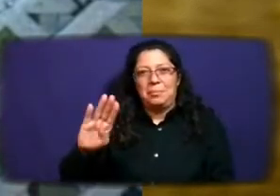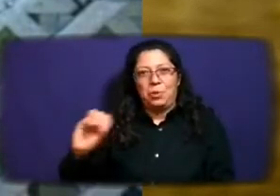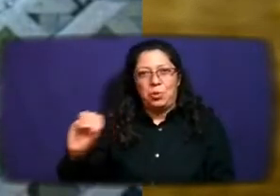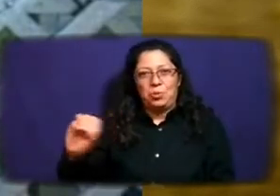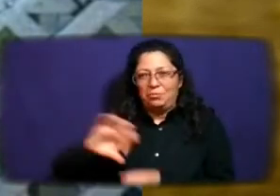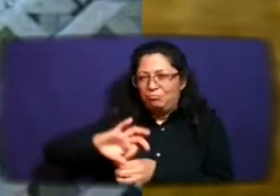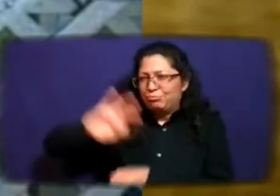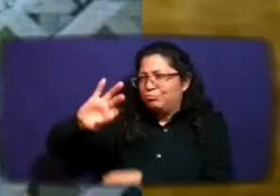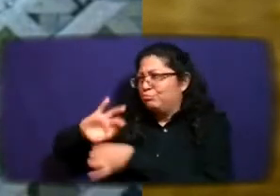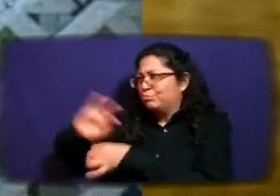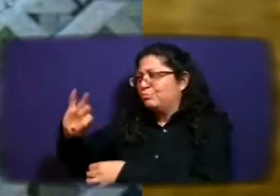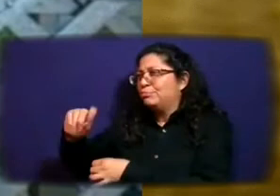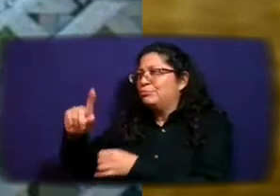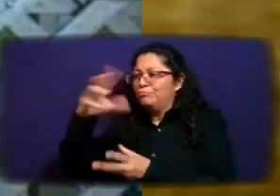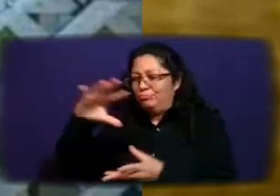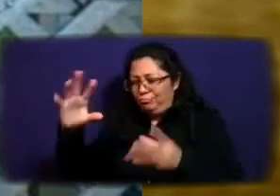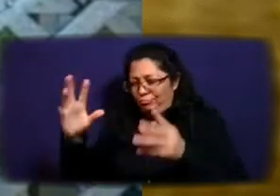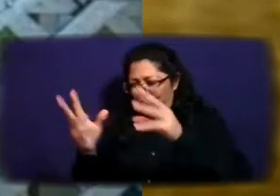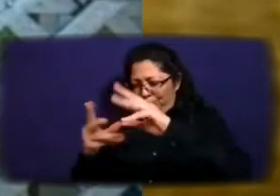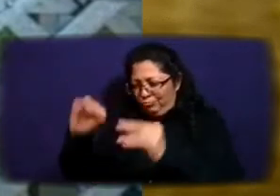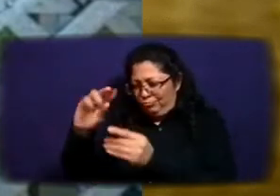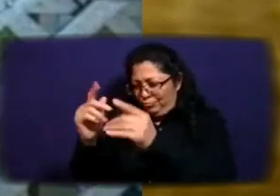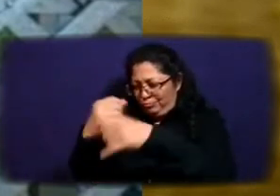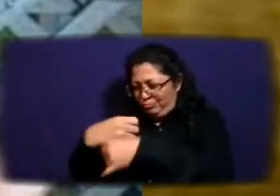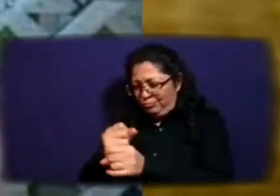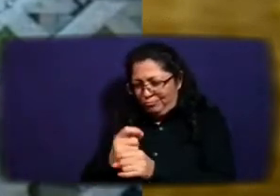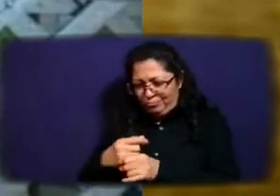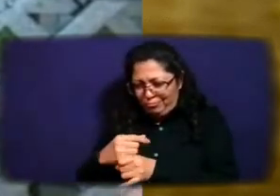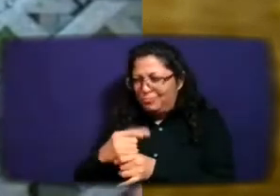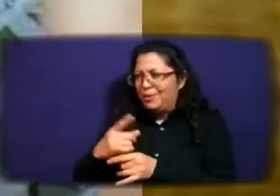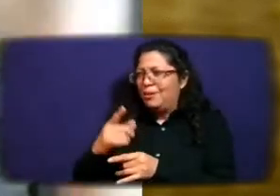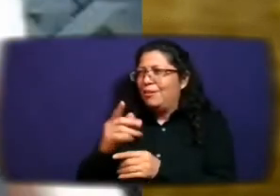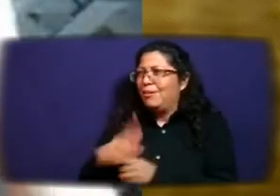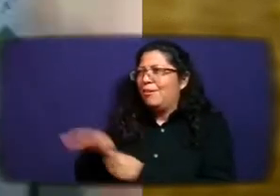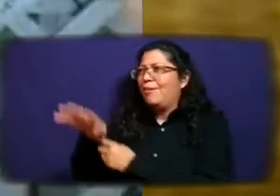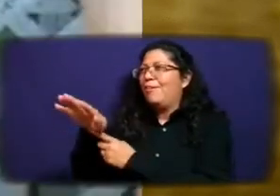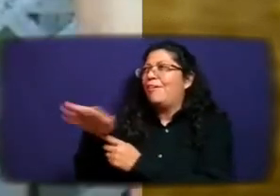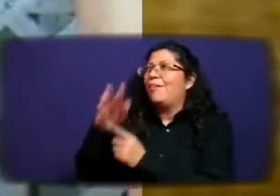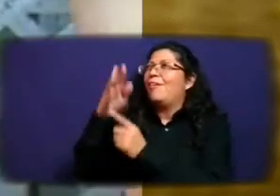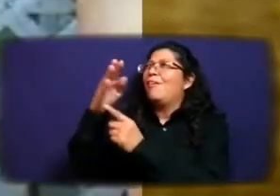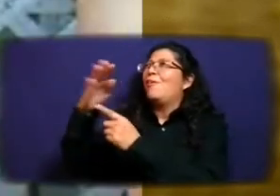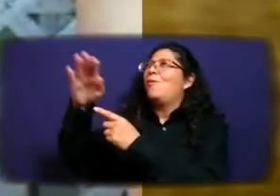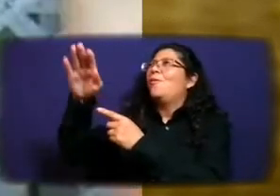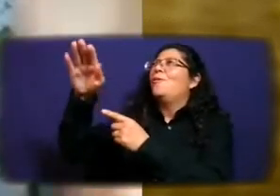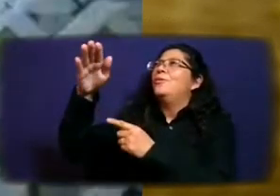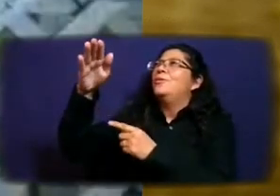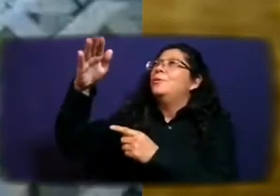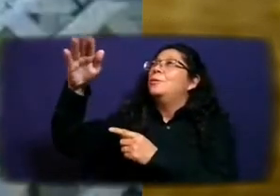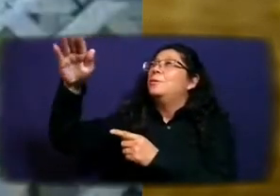Meme sabe cómo hacer papalotes que vuelan en el cielo.